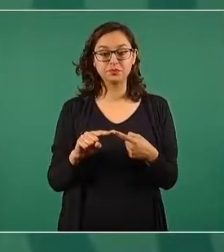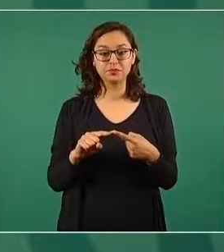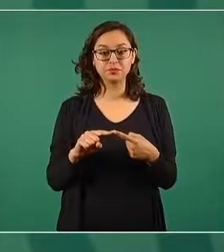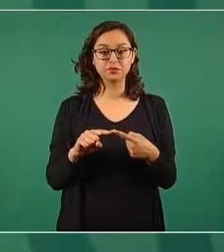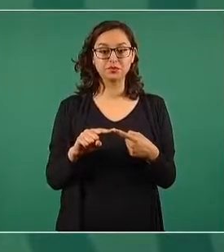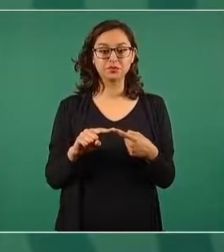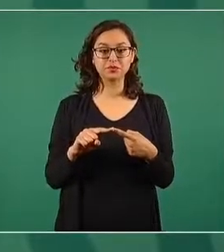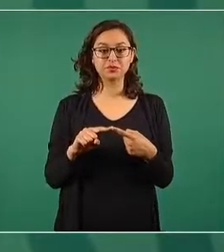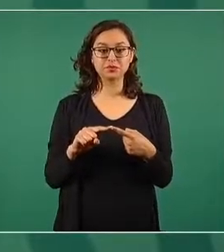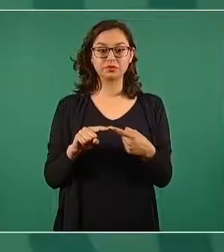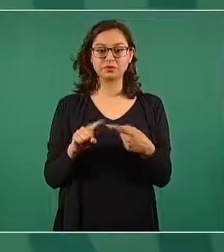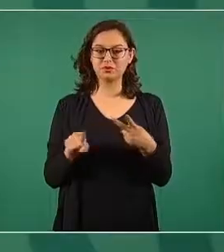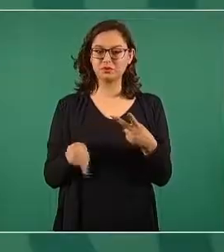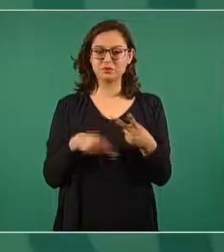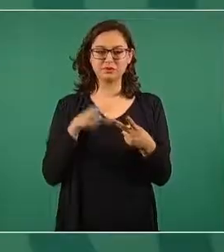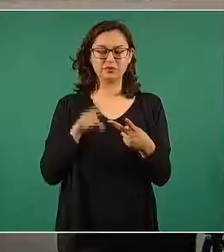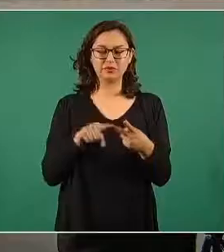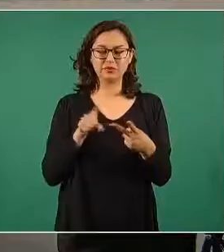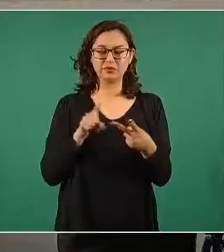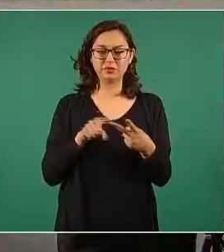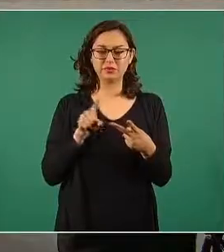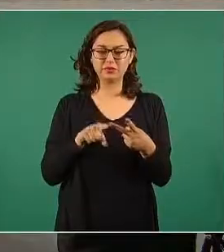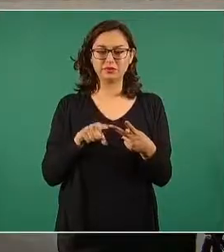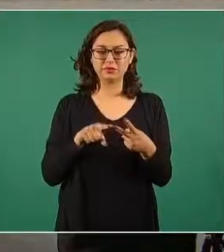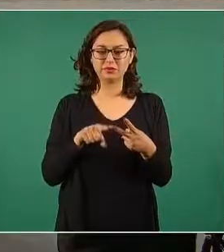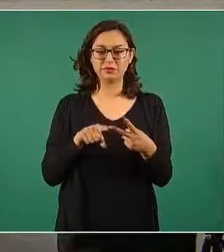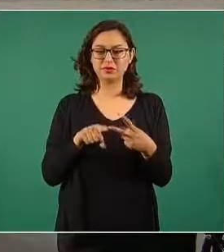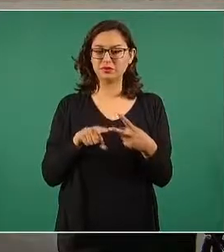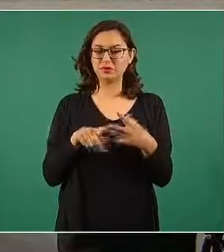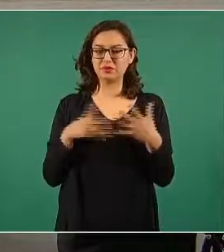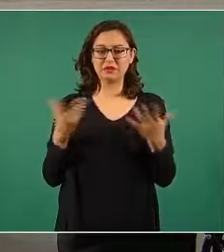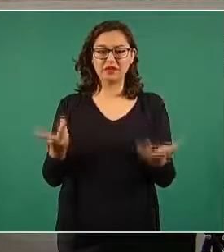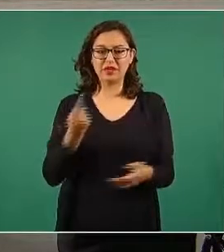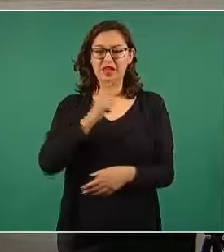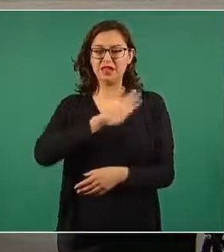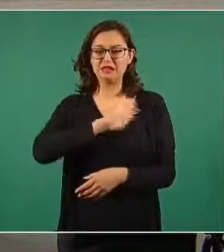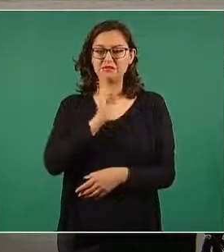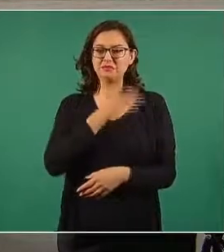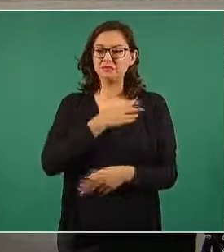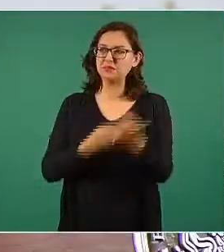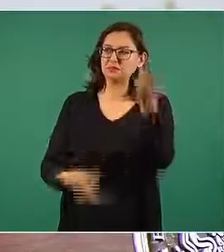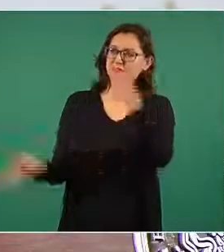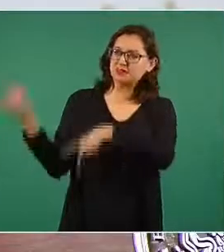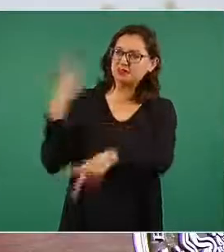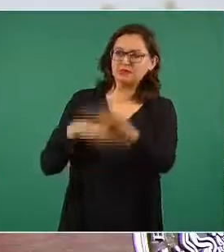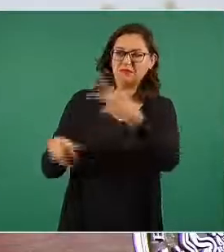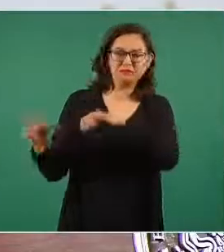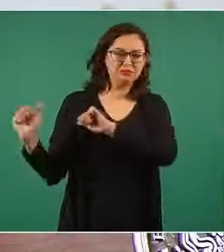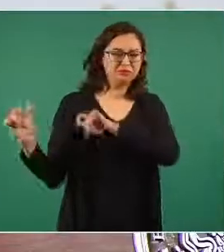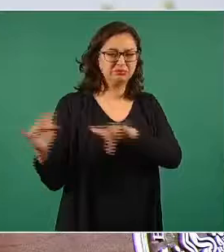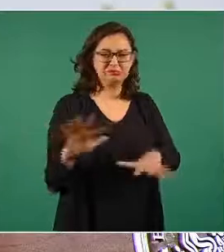la tremenda violencia que significó la conquista, el exterminio